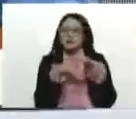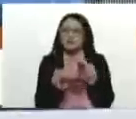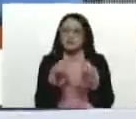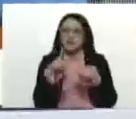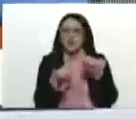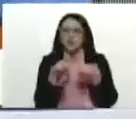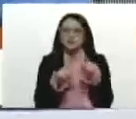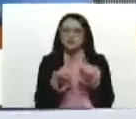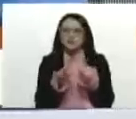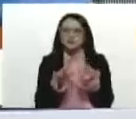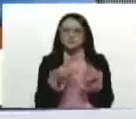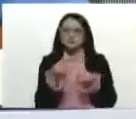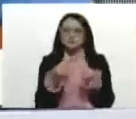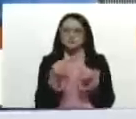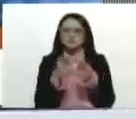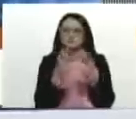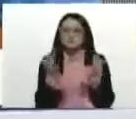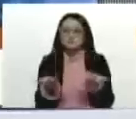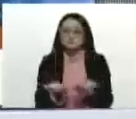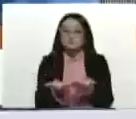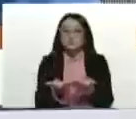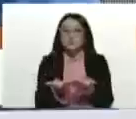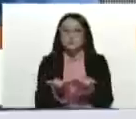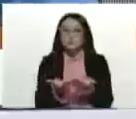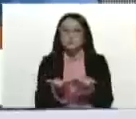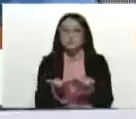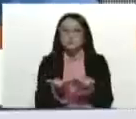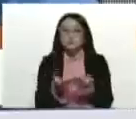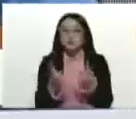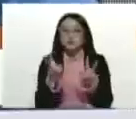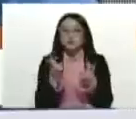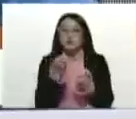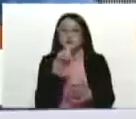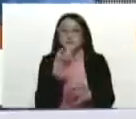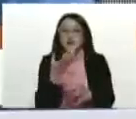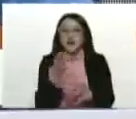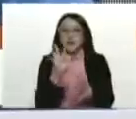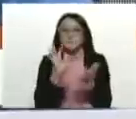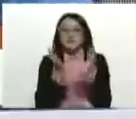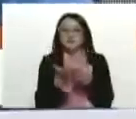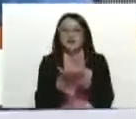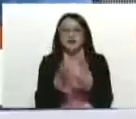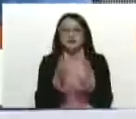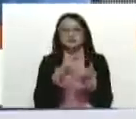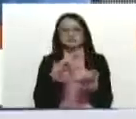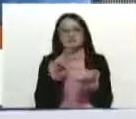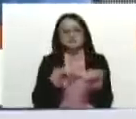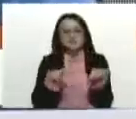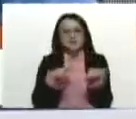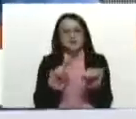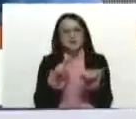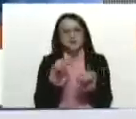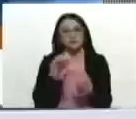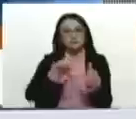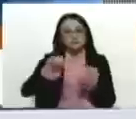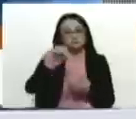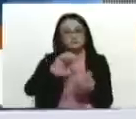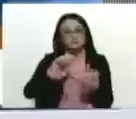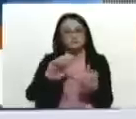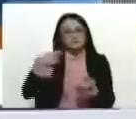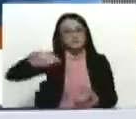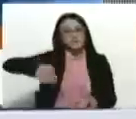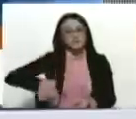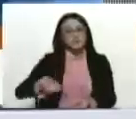producidos por el mundo en desarrollo como los bienes ambientales y ni hablar de los tratados de protección recíproca inversiones no una de las